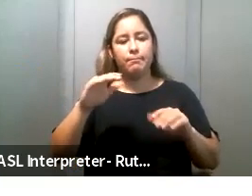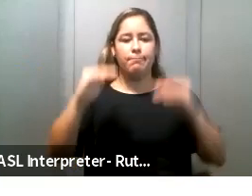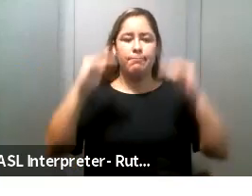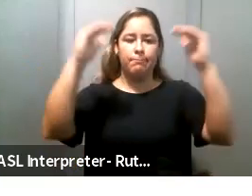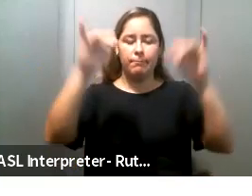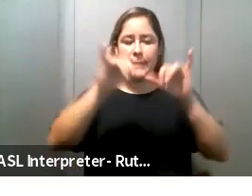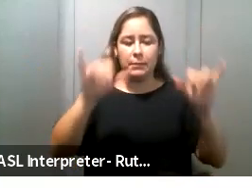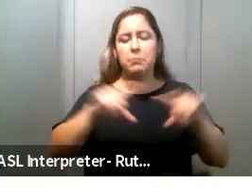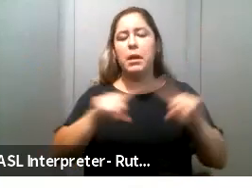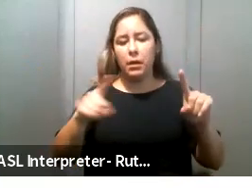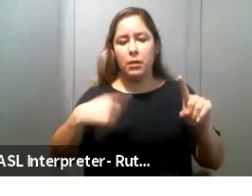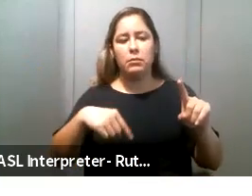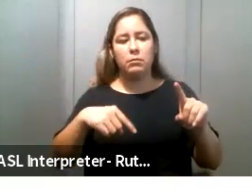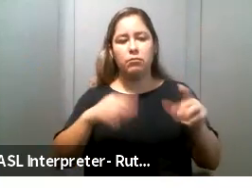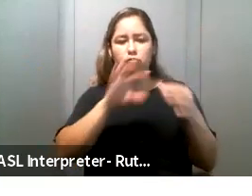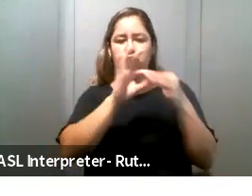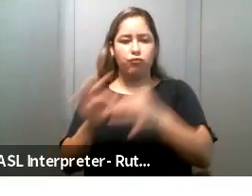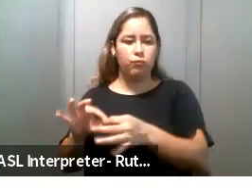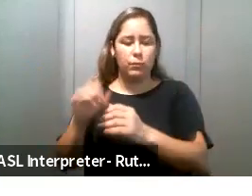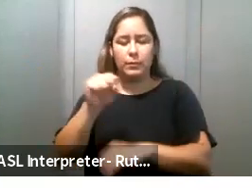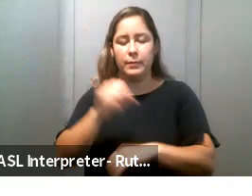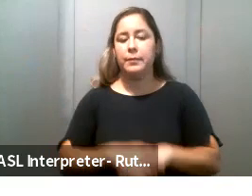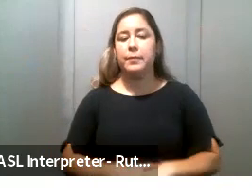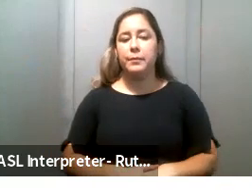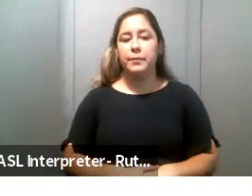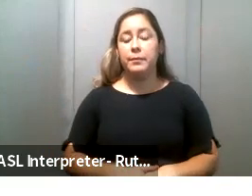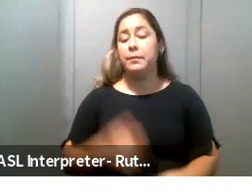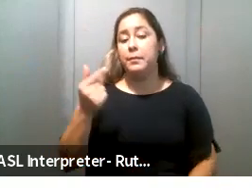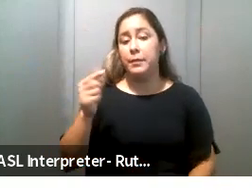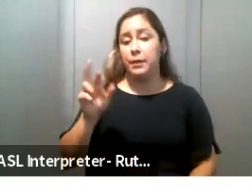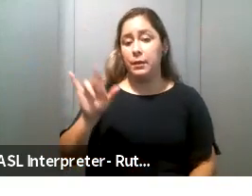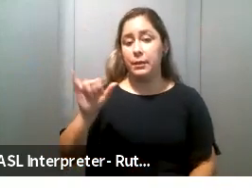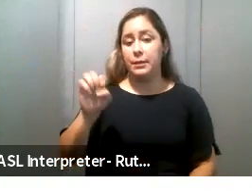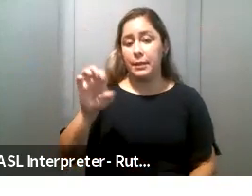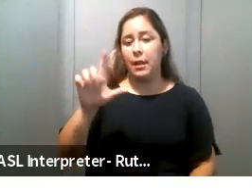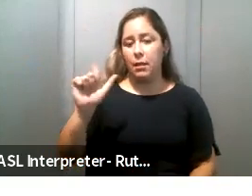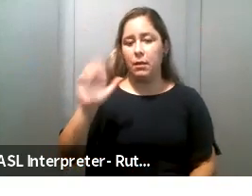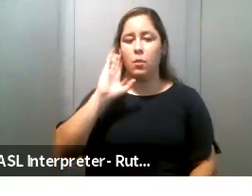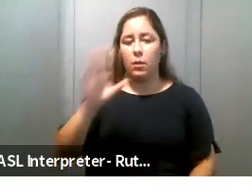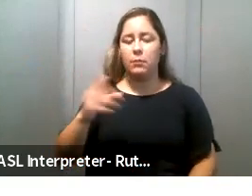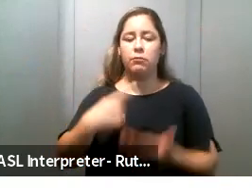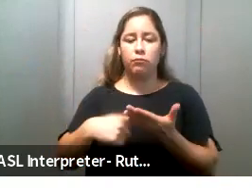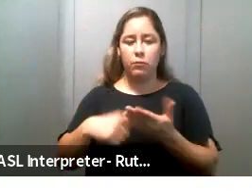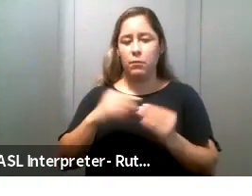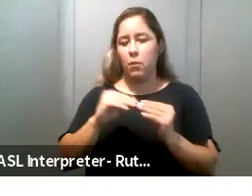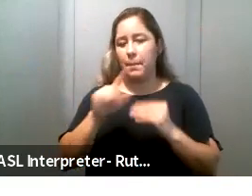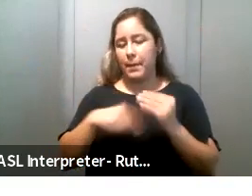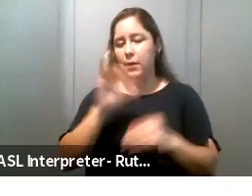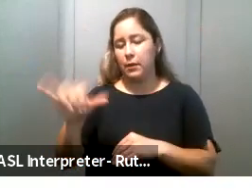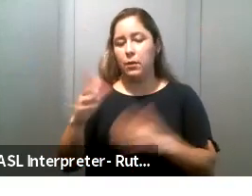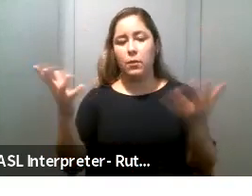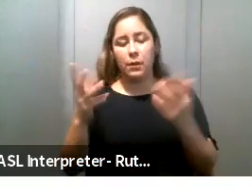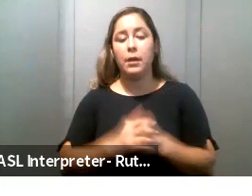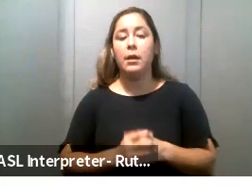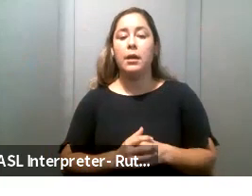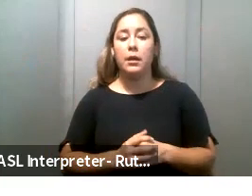Y otra estrategia muy importante, y mi colega Graciela va a hablar un poquito de esto, es atacar los